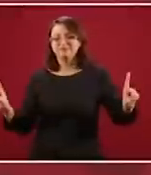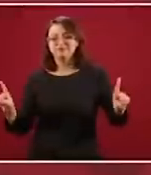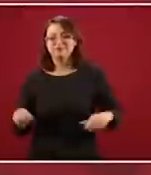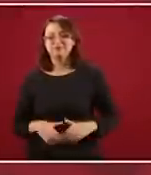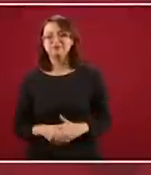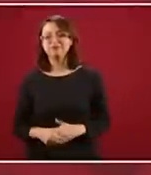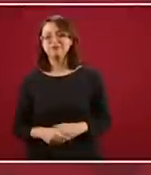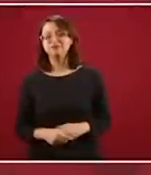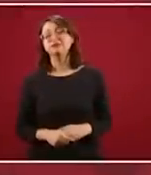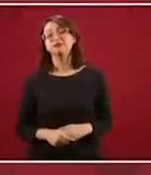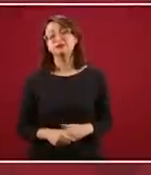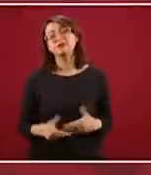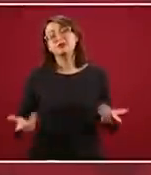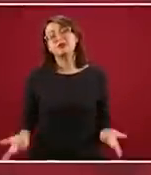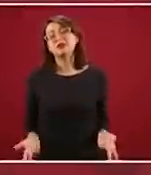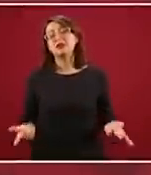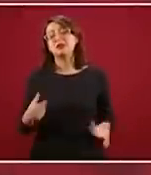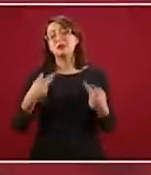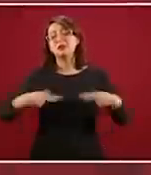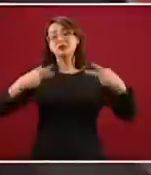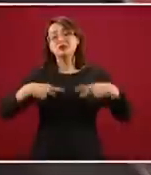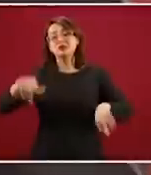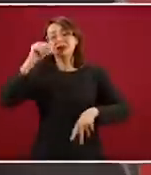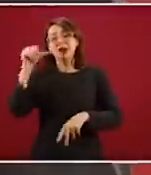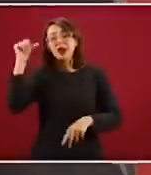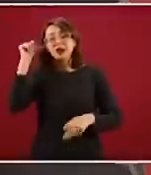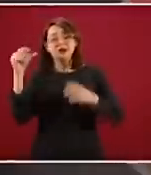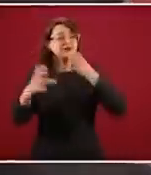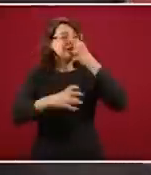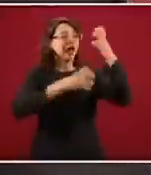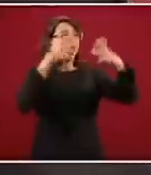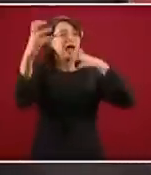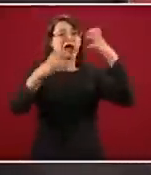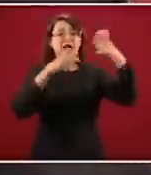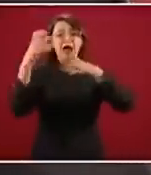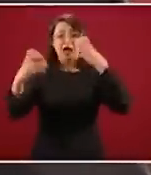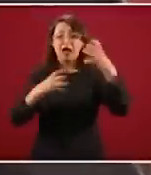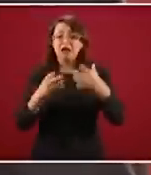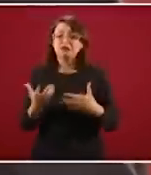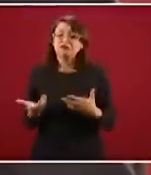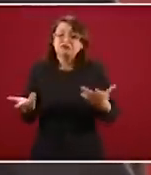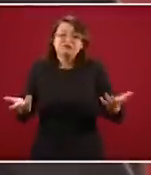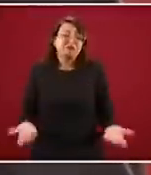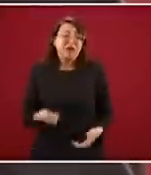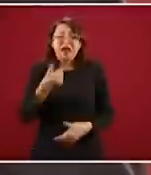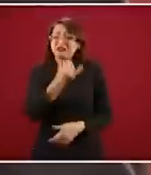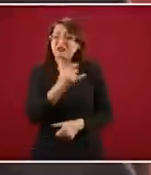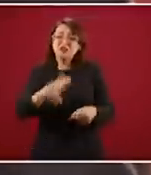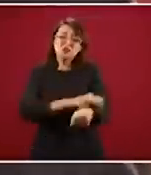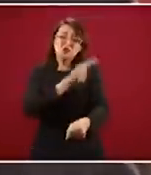Lo de los gritos de ayer pues son, les diría, gajes del oficio.